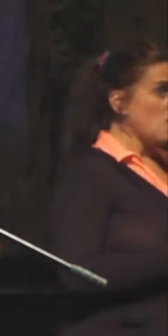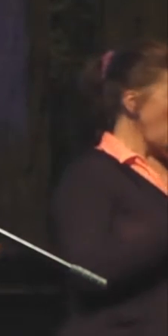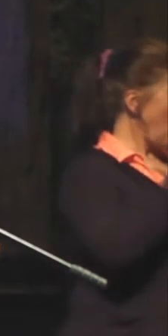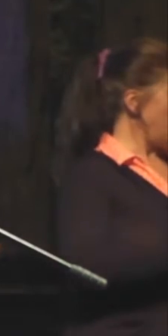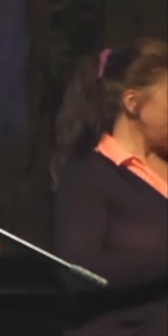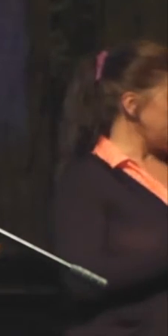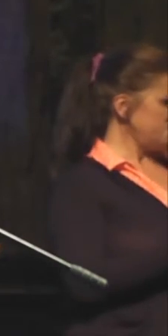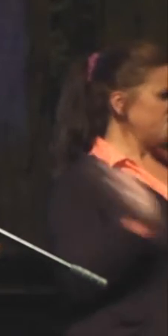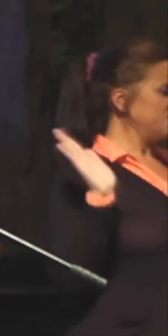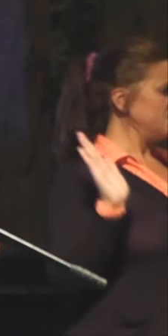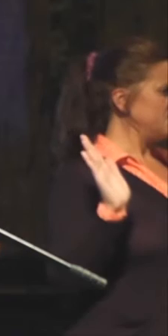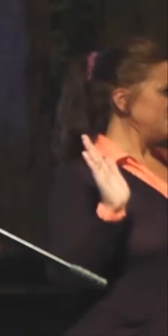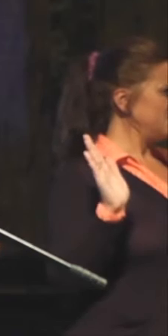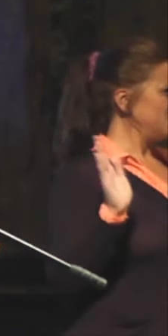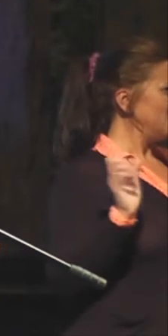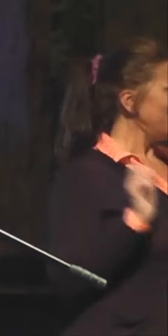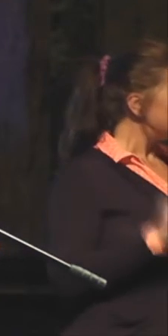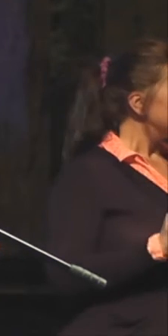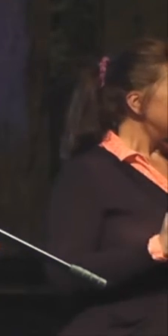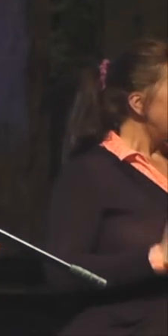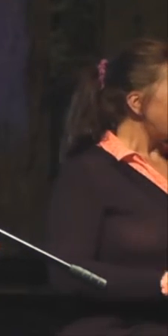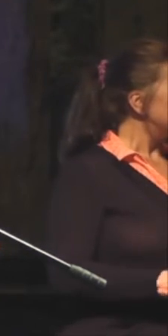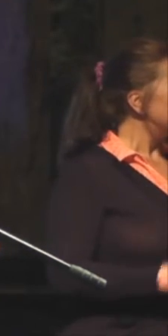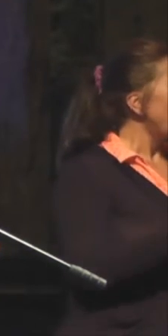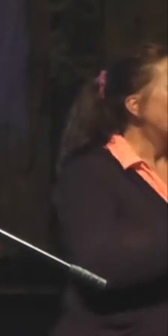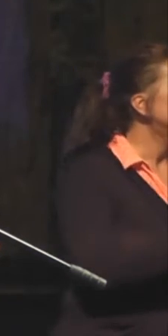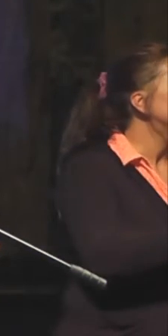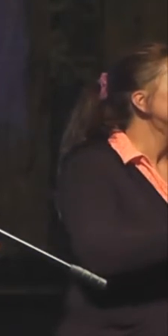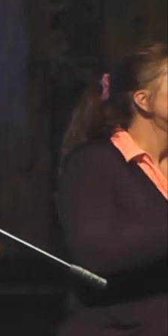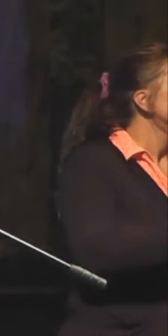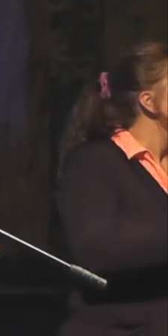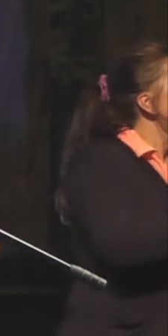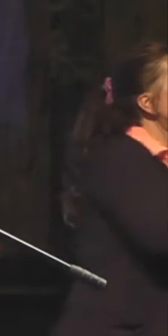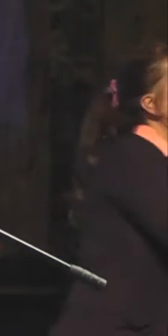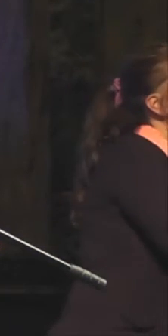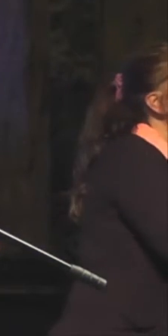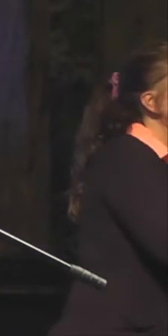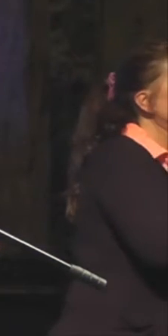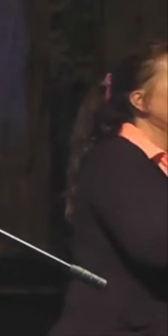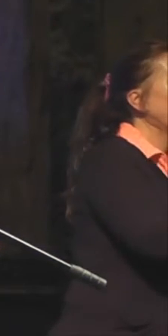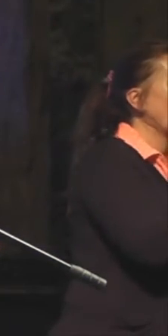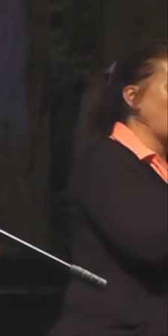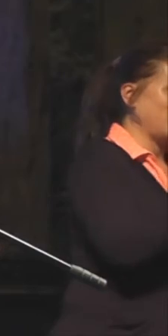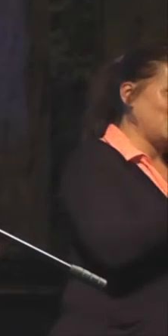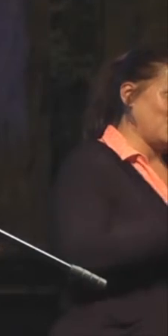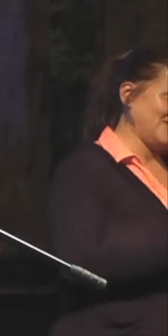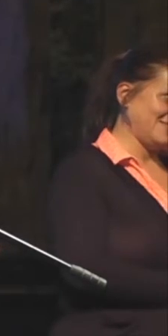viento y dice esa calidad que la tiene unos pocos